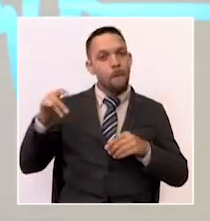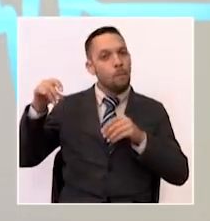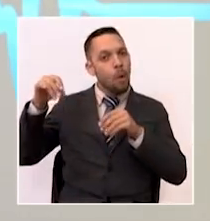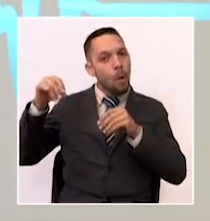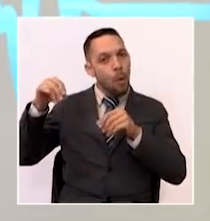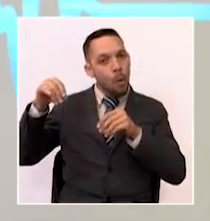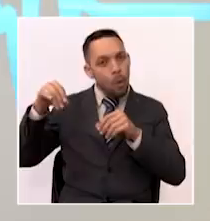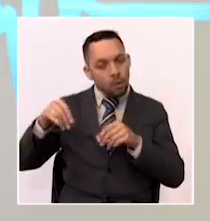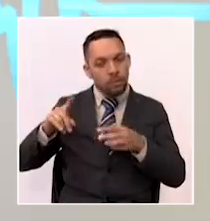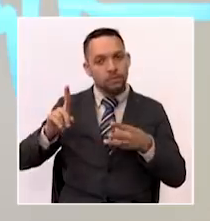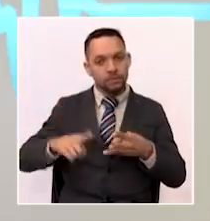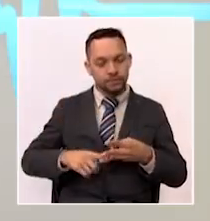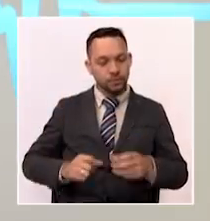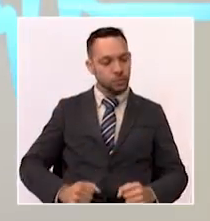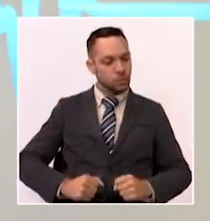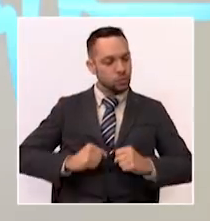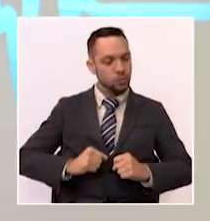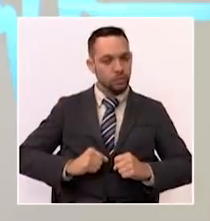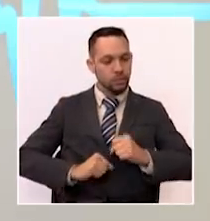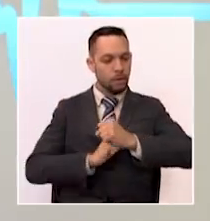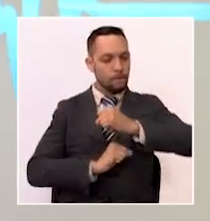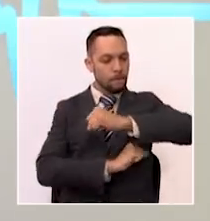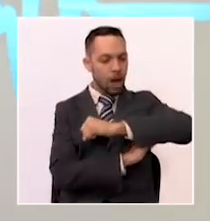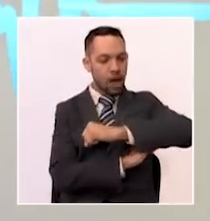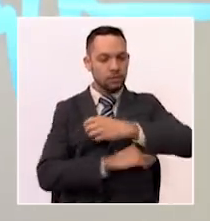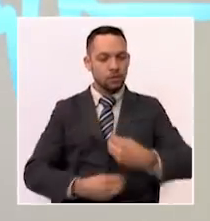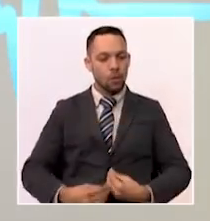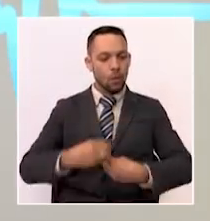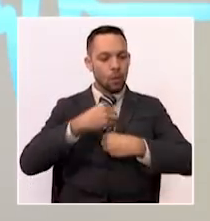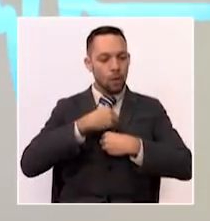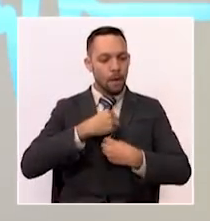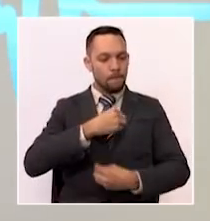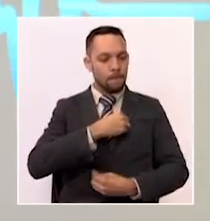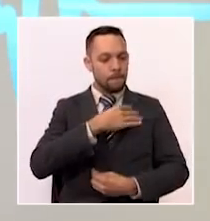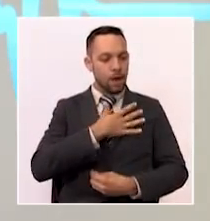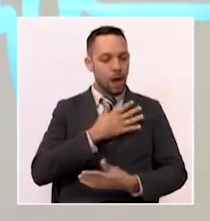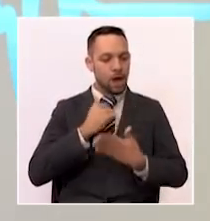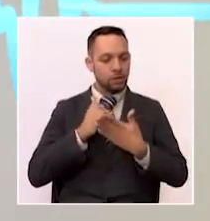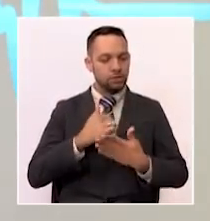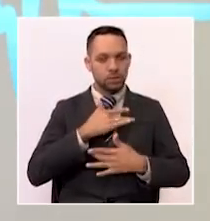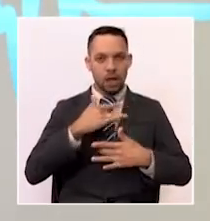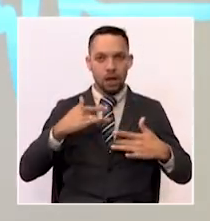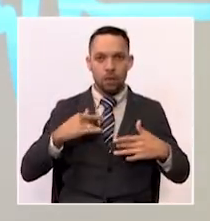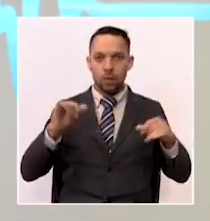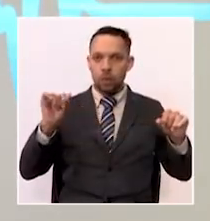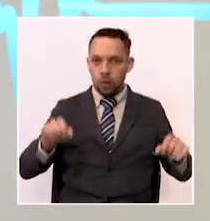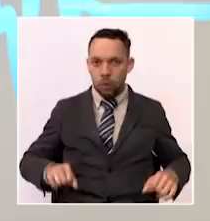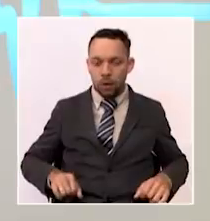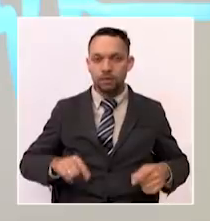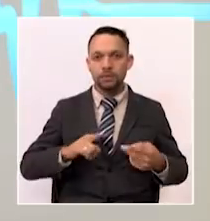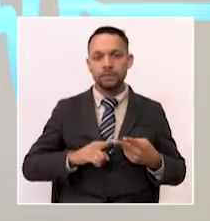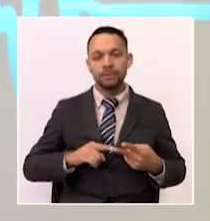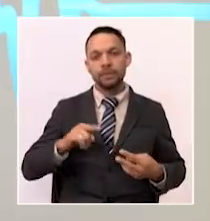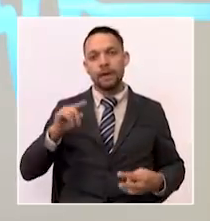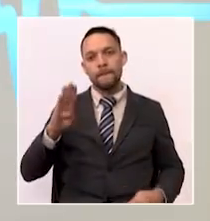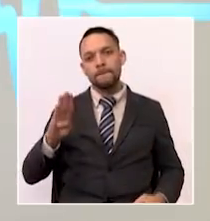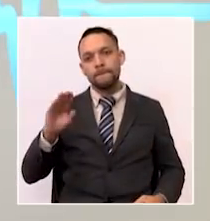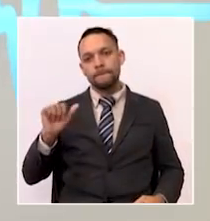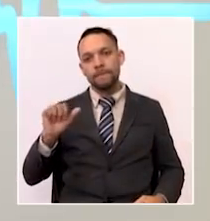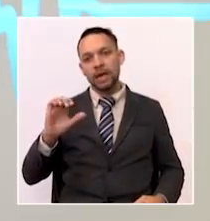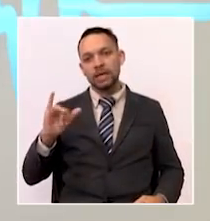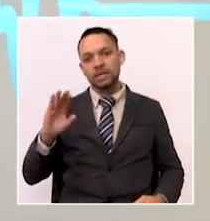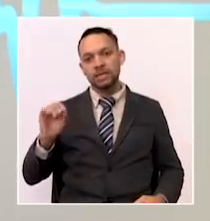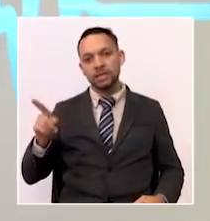son bacterias que usted ingresa a su organismo, que son nuestras aliadas. Los lactobacilos son bacterias que llegan